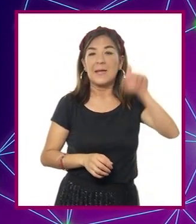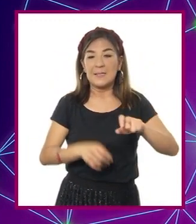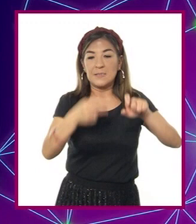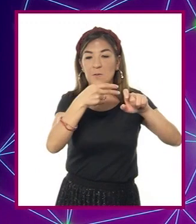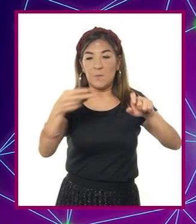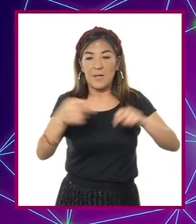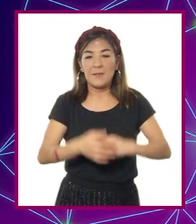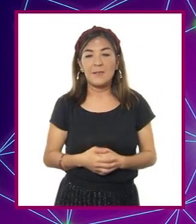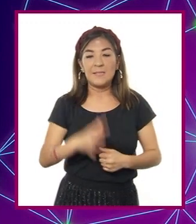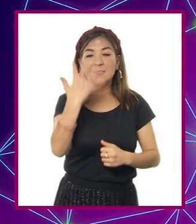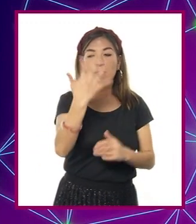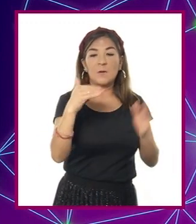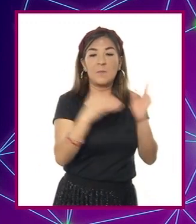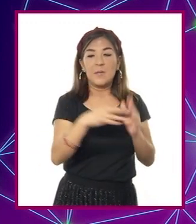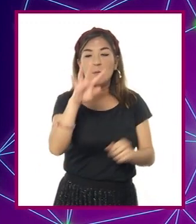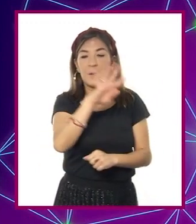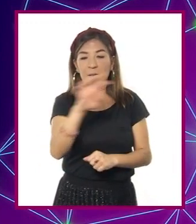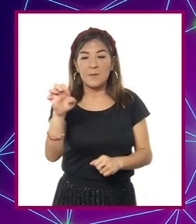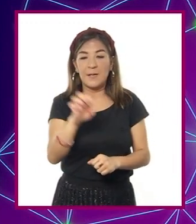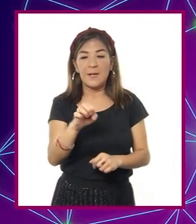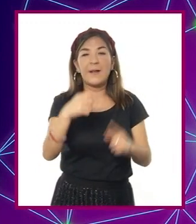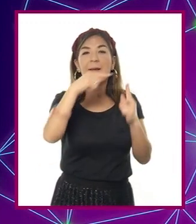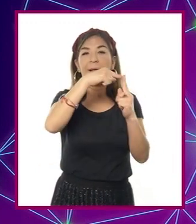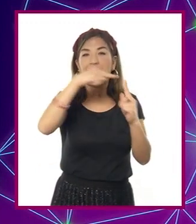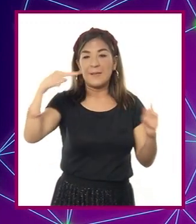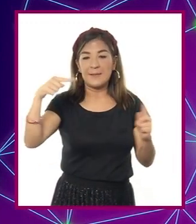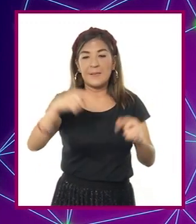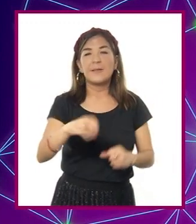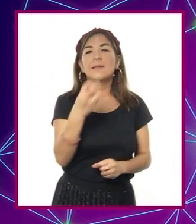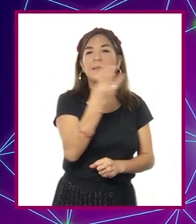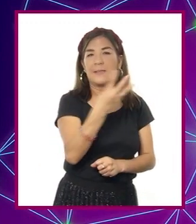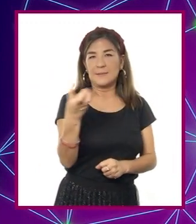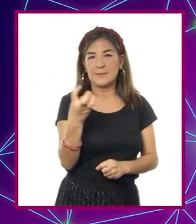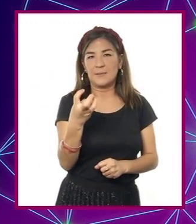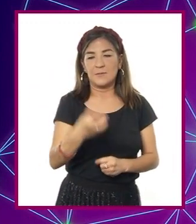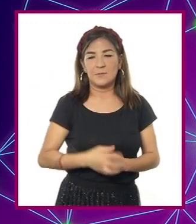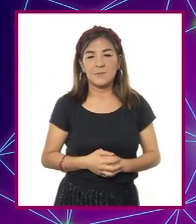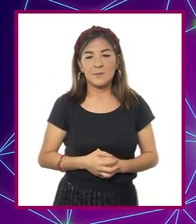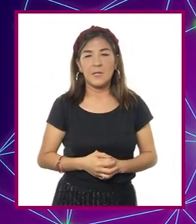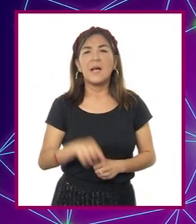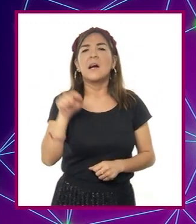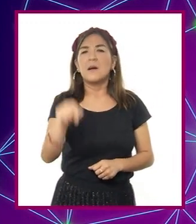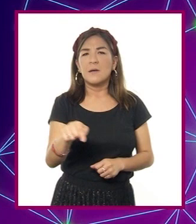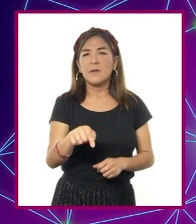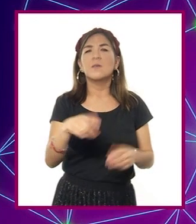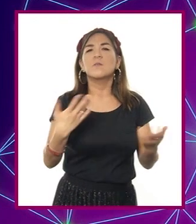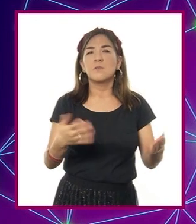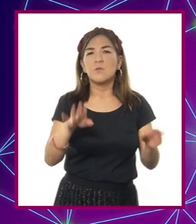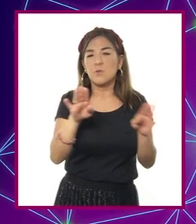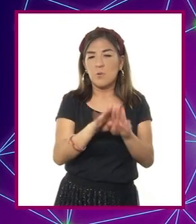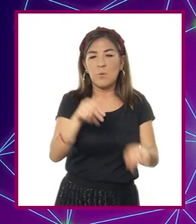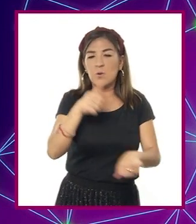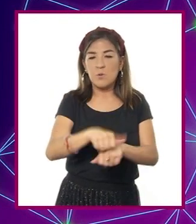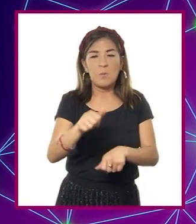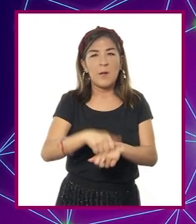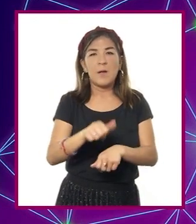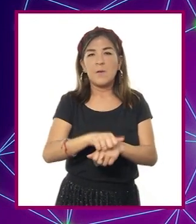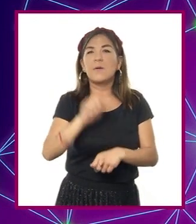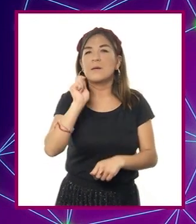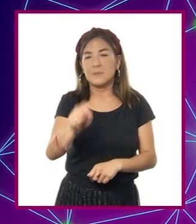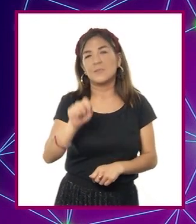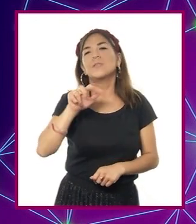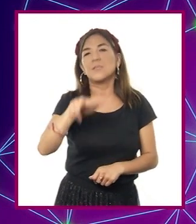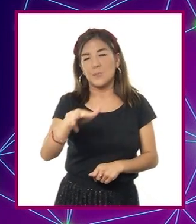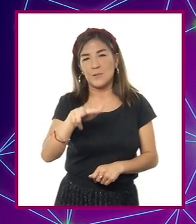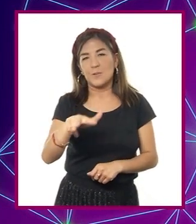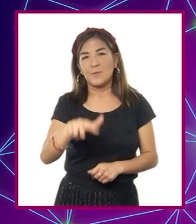a 5400 entre 300. Este cociente es igual a